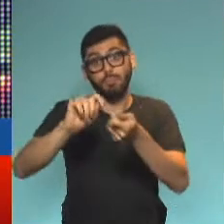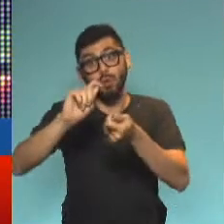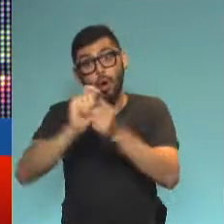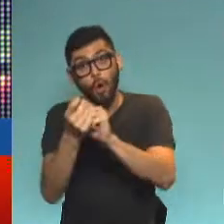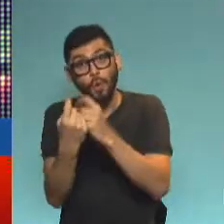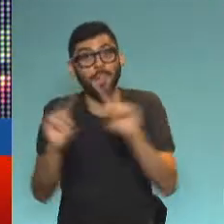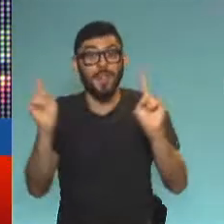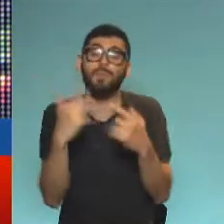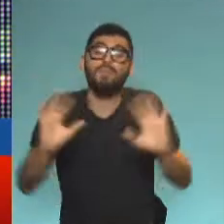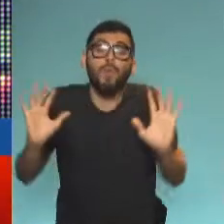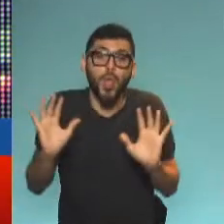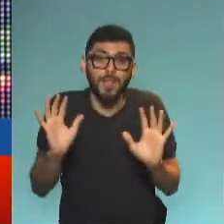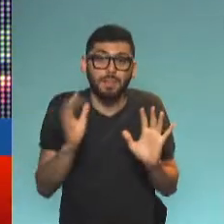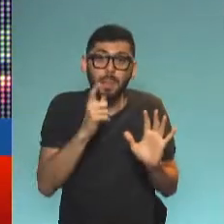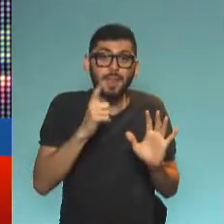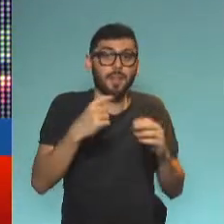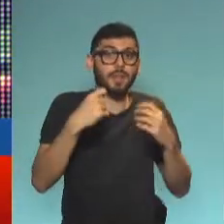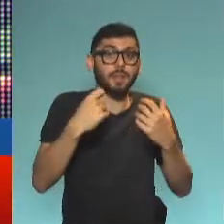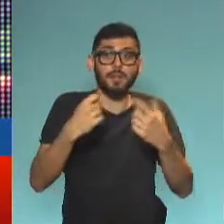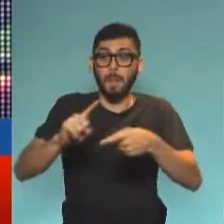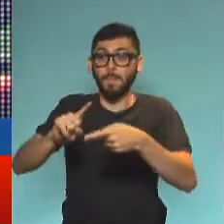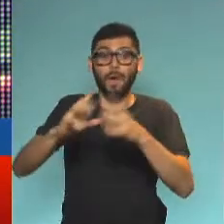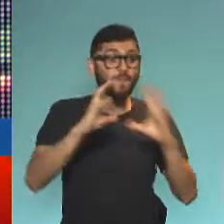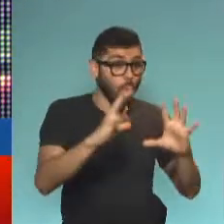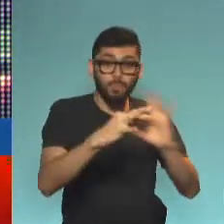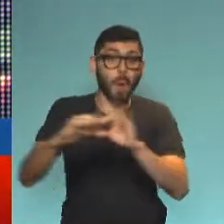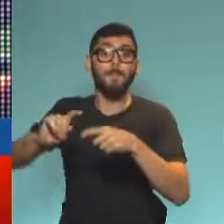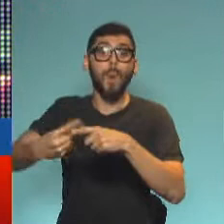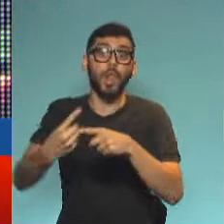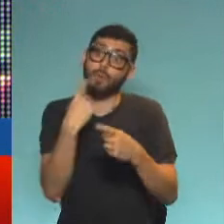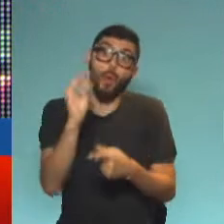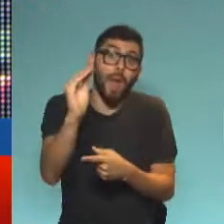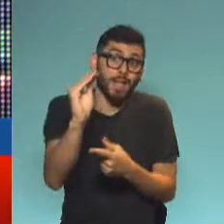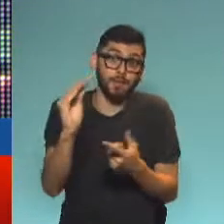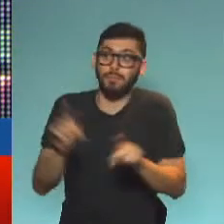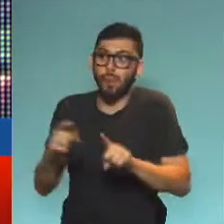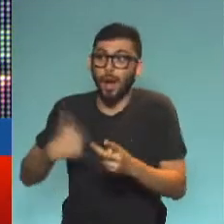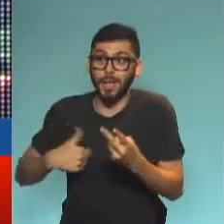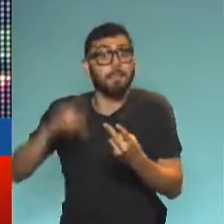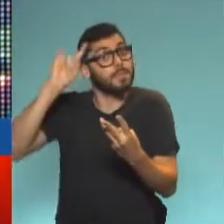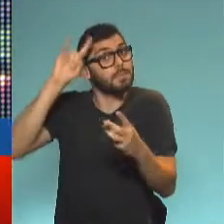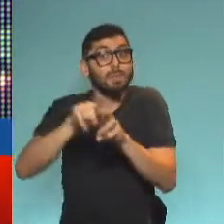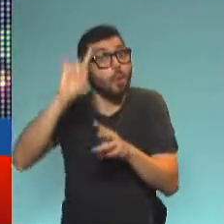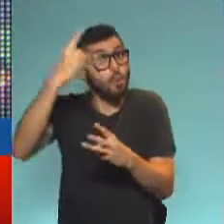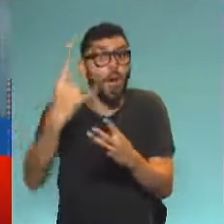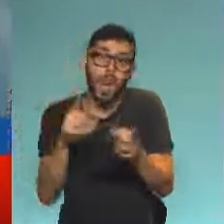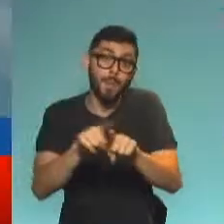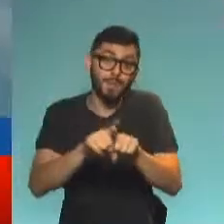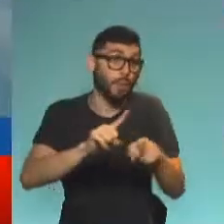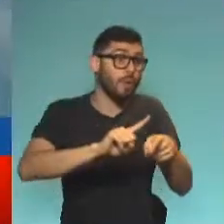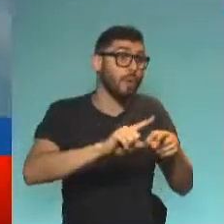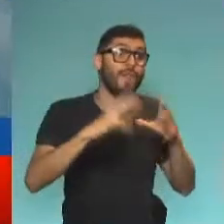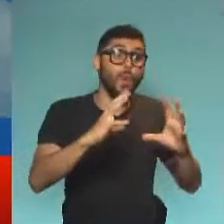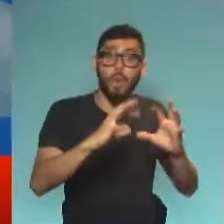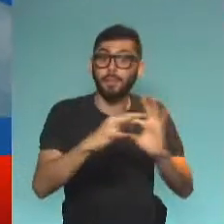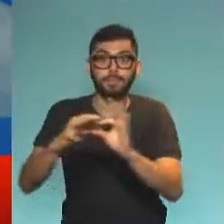políticos. Es un articulador del clima político esencial el fútbol, realmente, y más en un país como Brasil, como es en la Argentina, como es en Uruguay. Digo, sorprende porque la lógica del fútbol